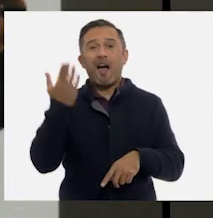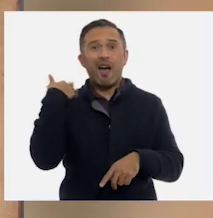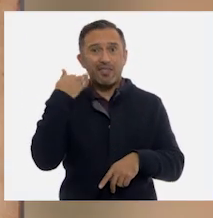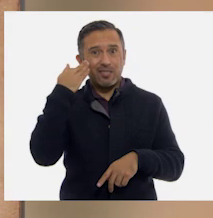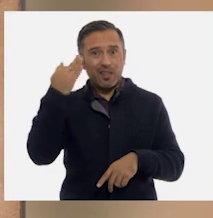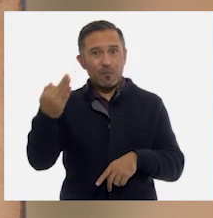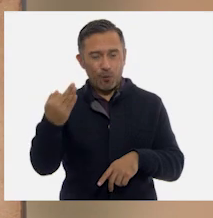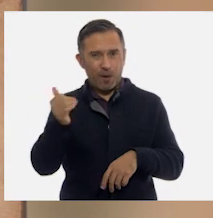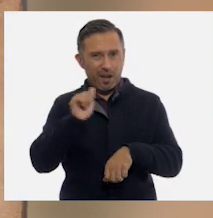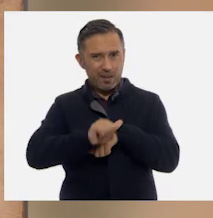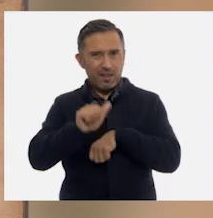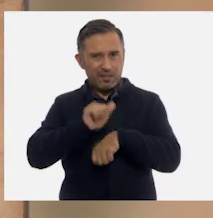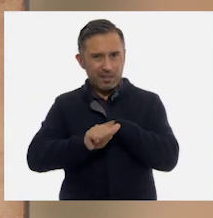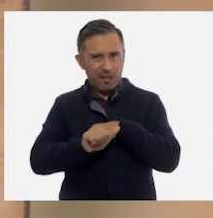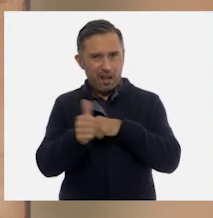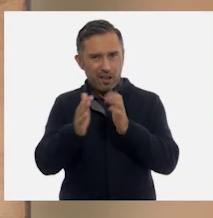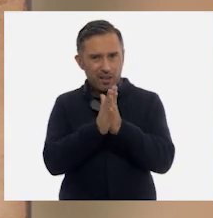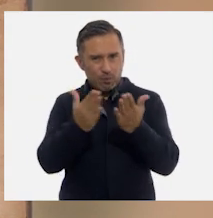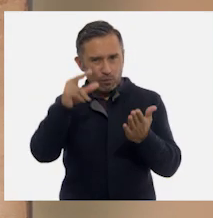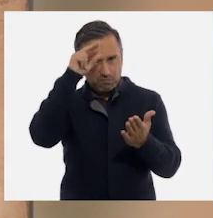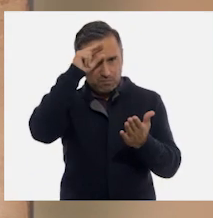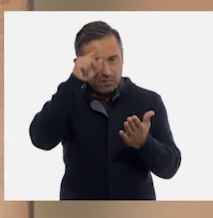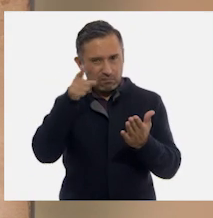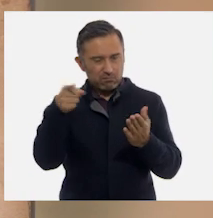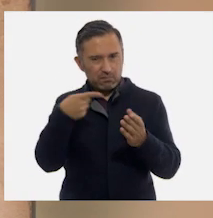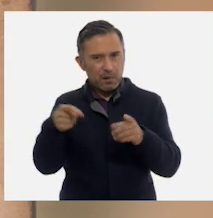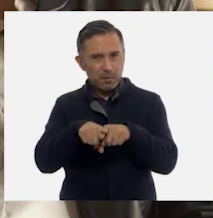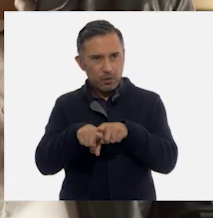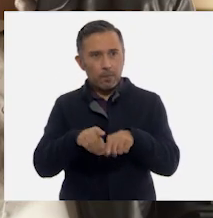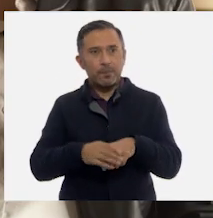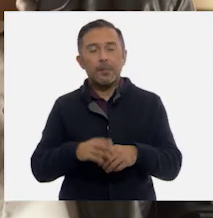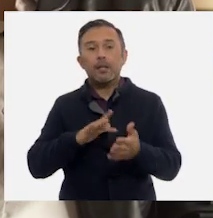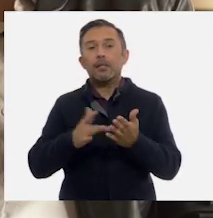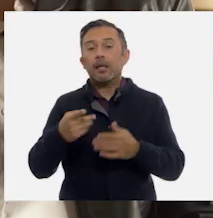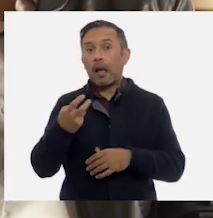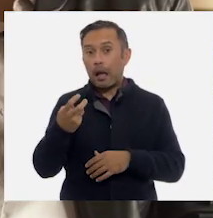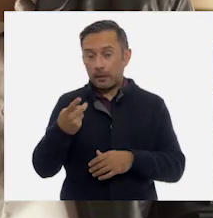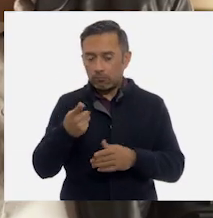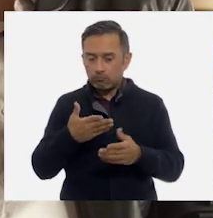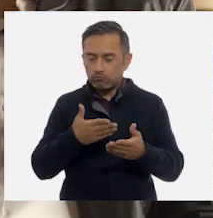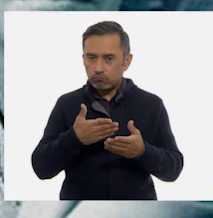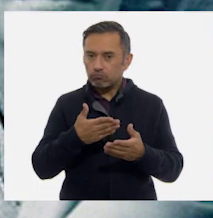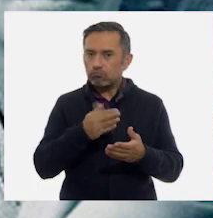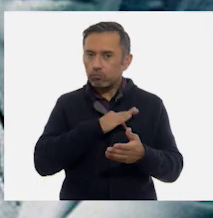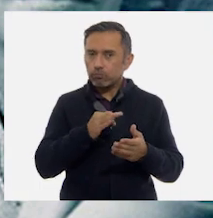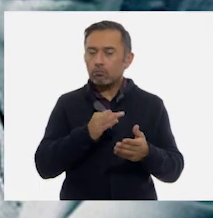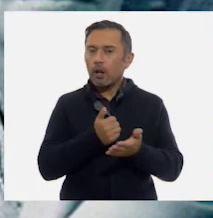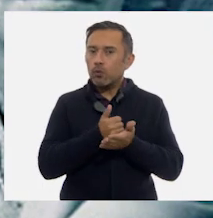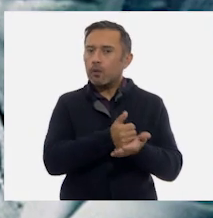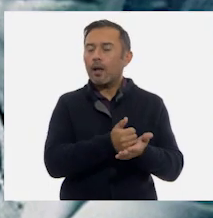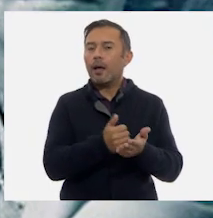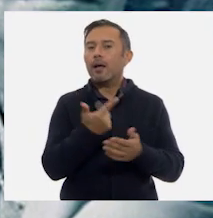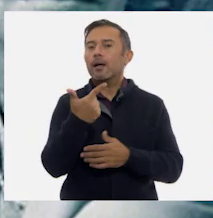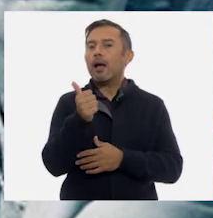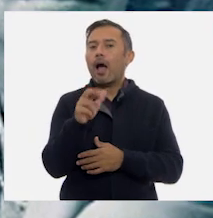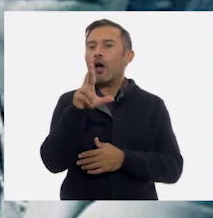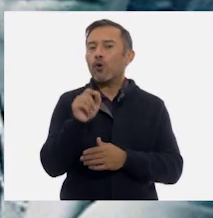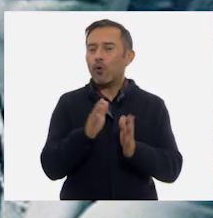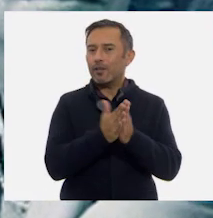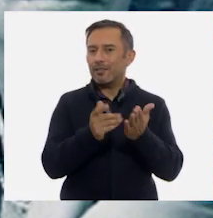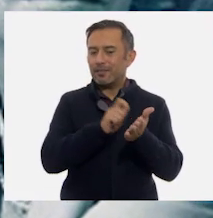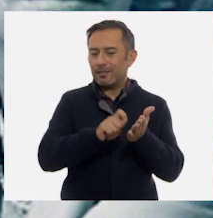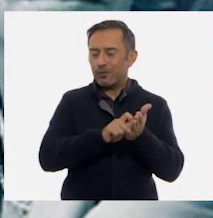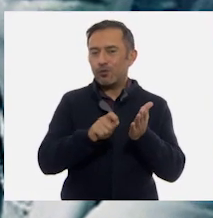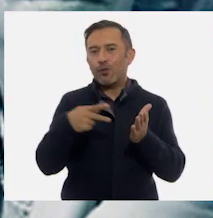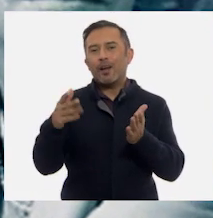intelectualidad argentina, todos ellos. Gracias a la intervención de Bioy se publicaron varios textos de Garro en la revista Sur